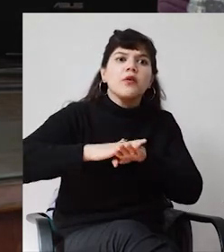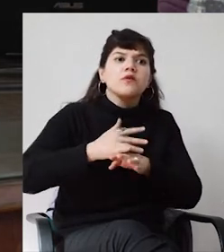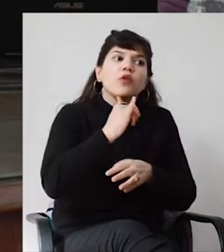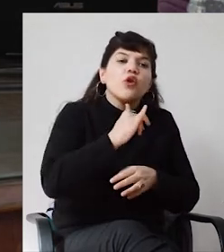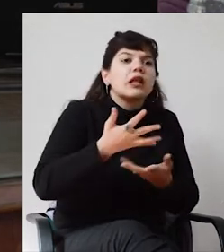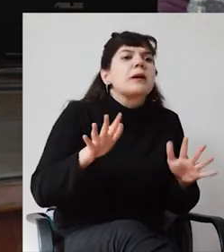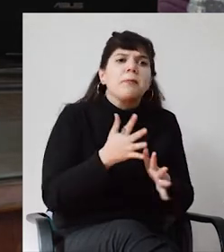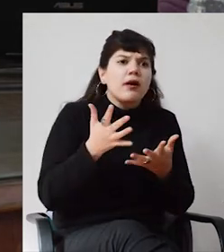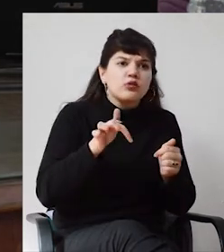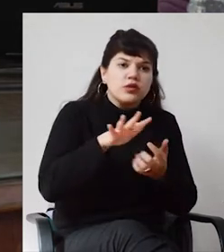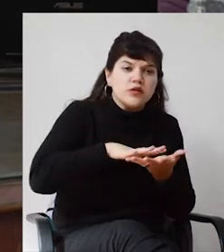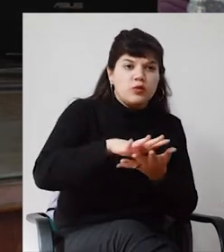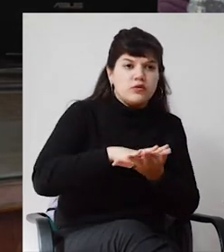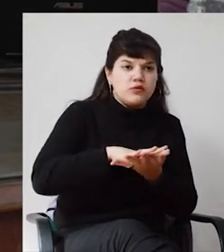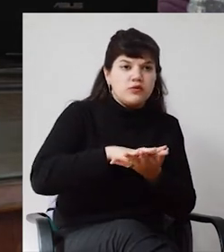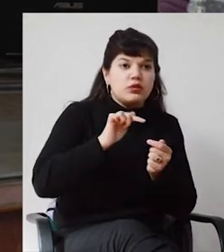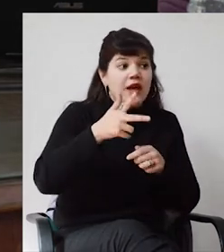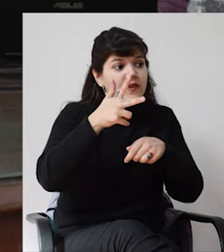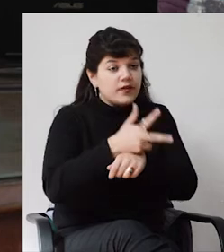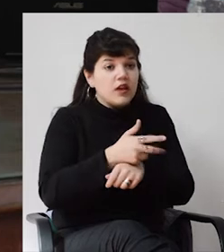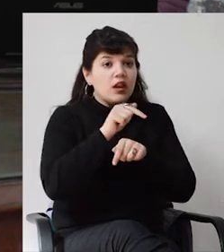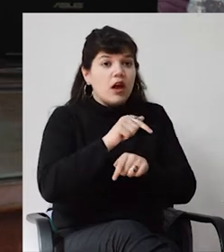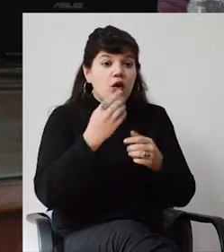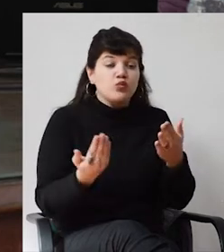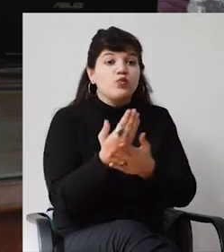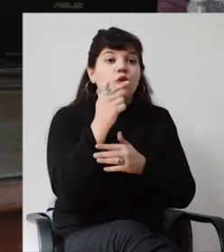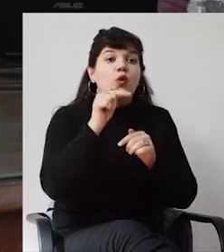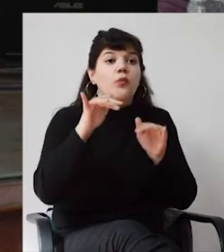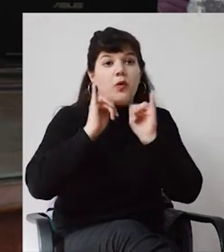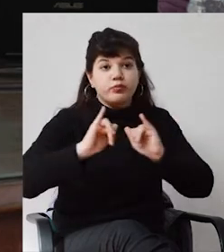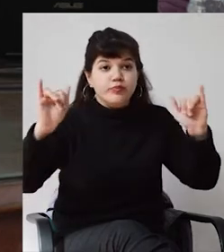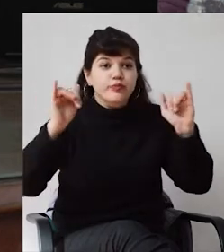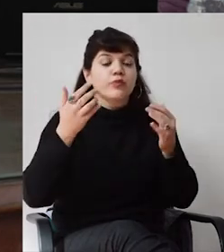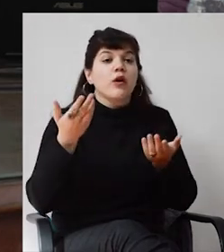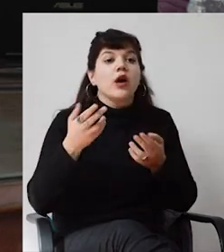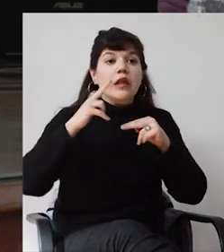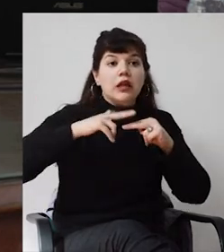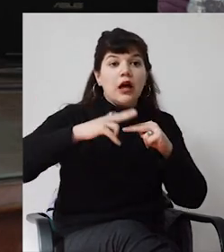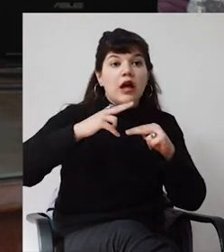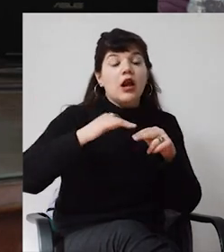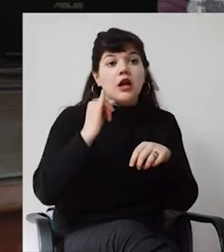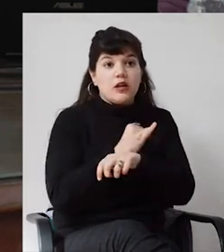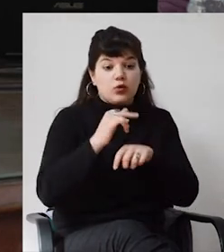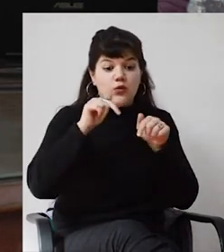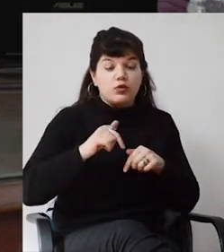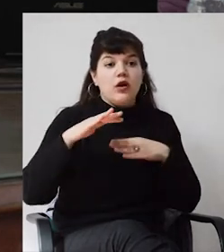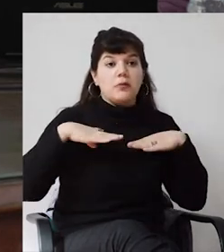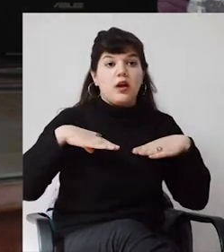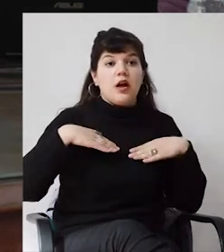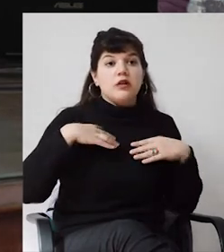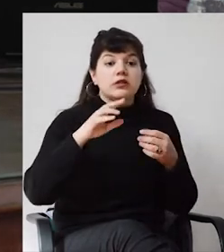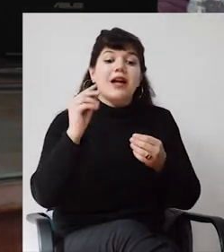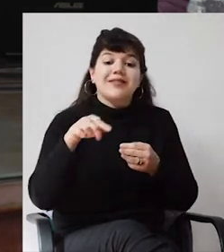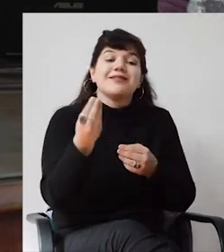comunicar en qué situación se encuentra la causa. El video será publicado en las redes de AFUR y ICEF a la hora